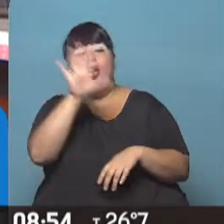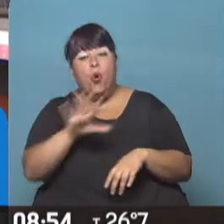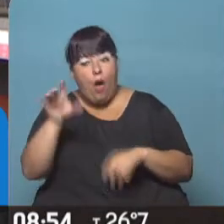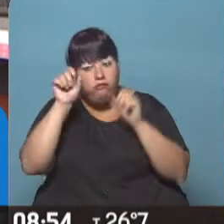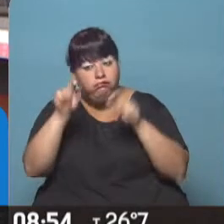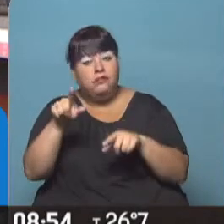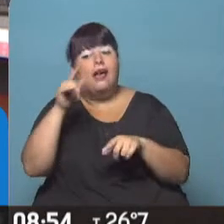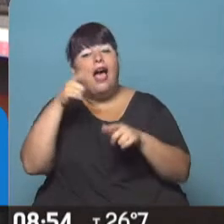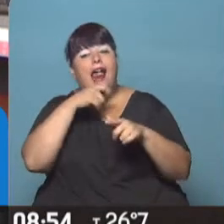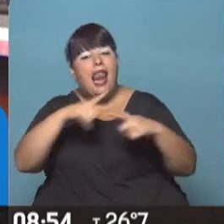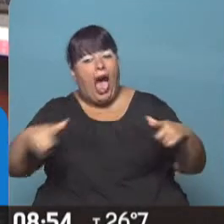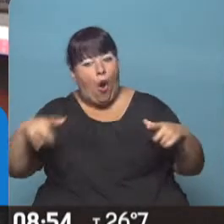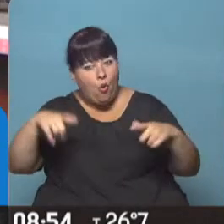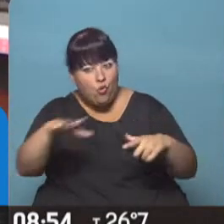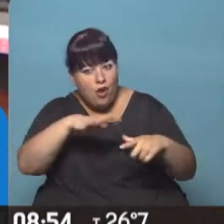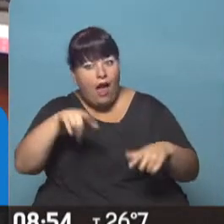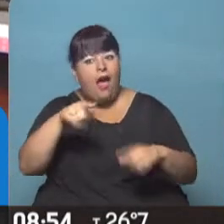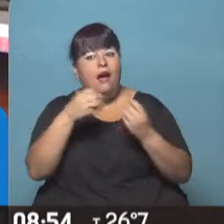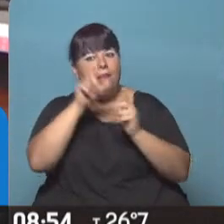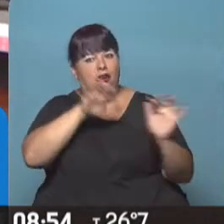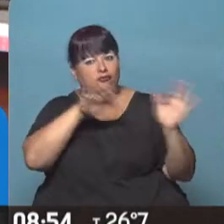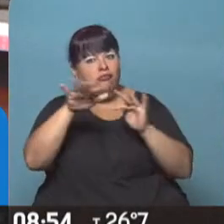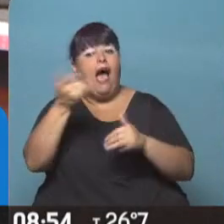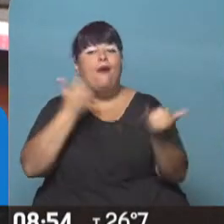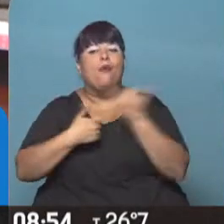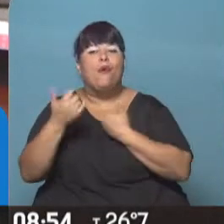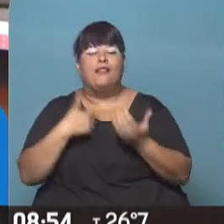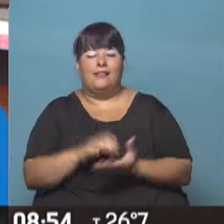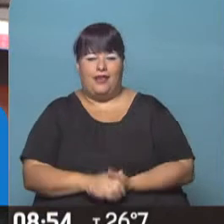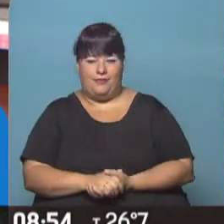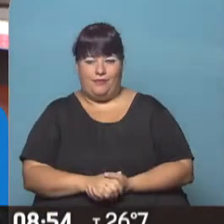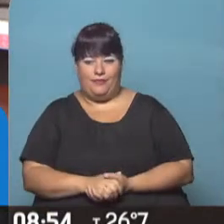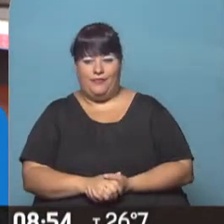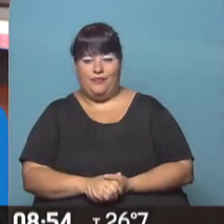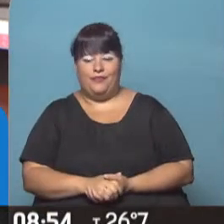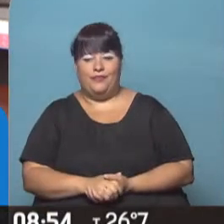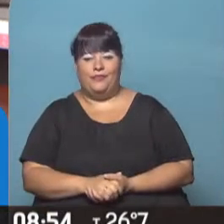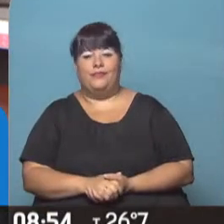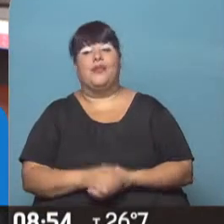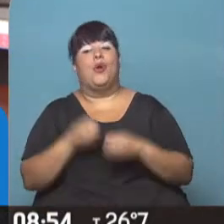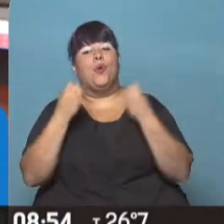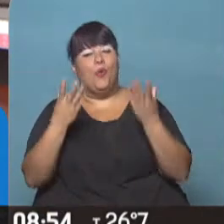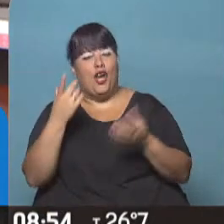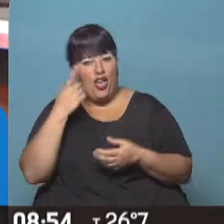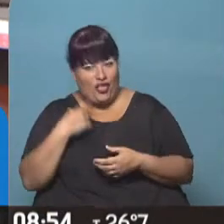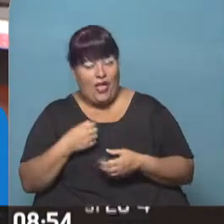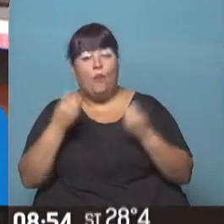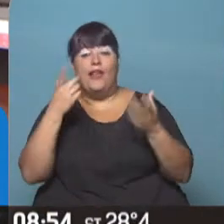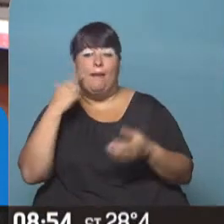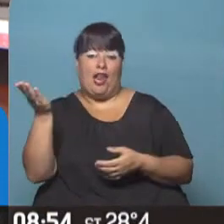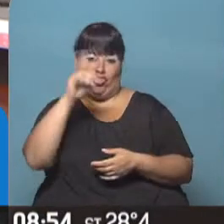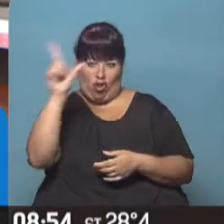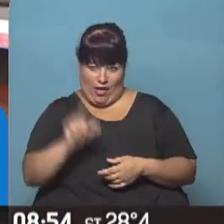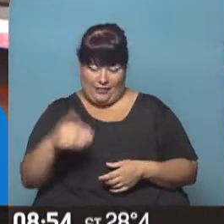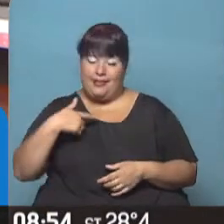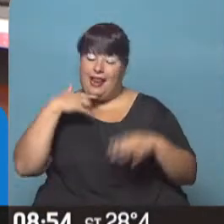particularmente hay una laguna donde va muchísima gente te queremos escuchar similar muy buenas vías para los muy buenos días a todo el país